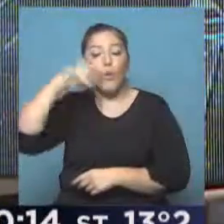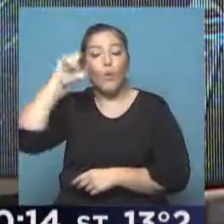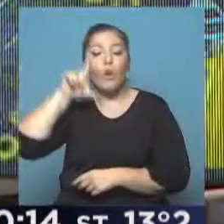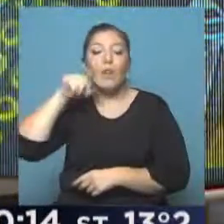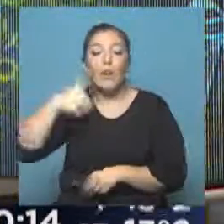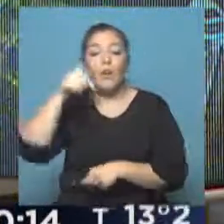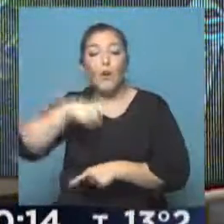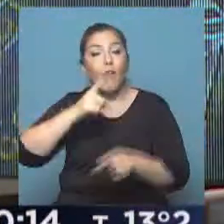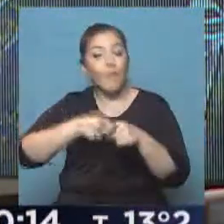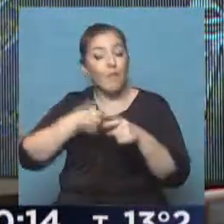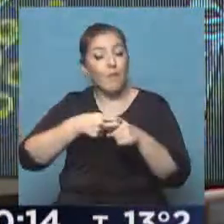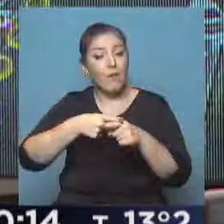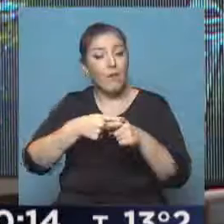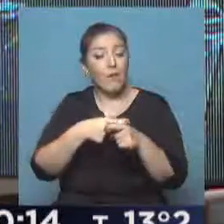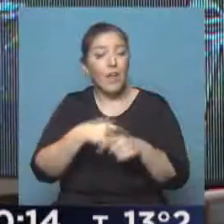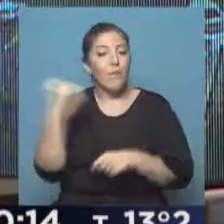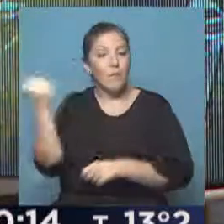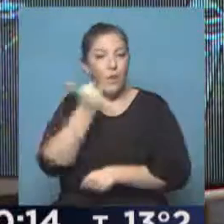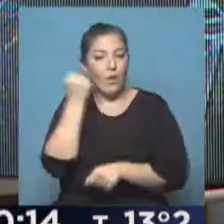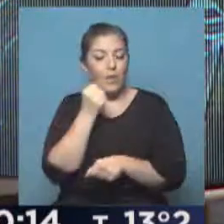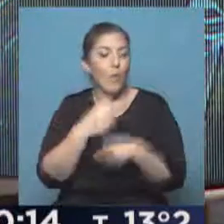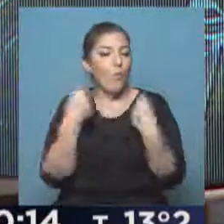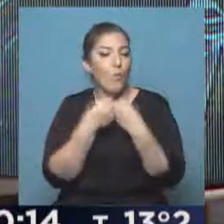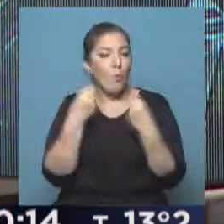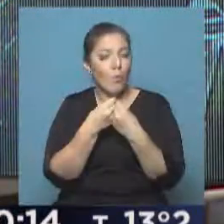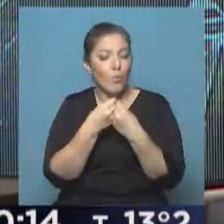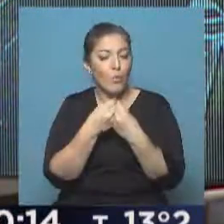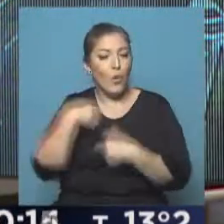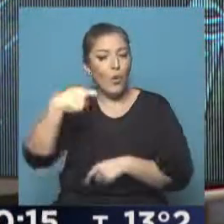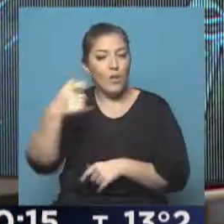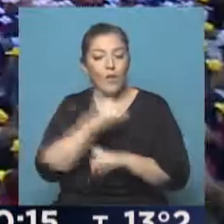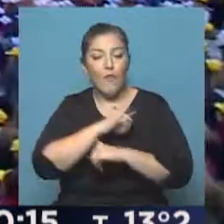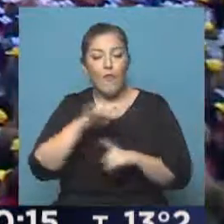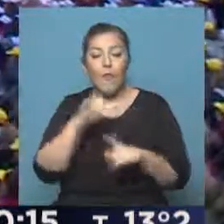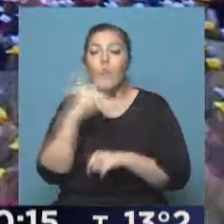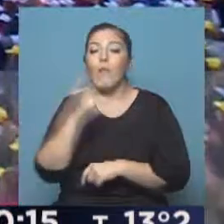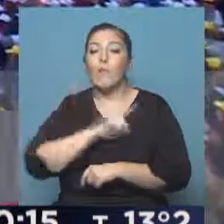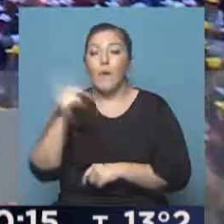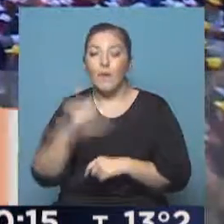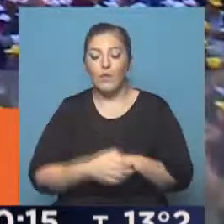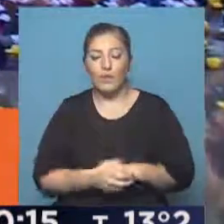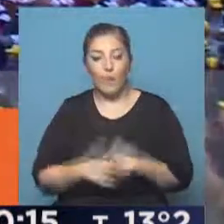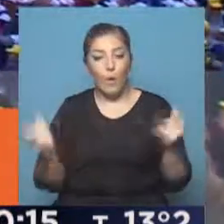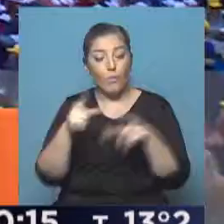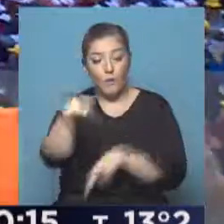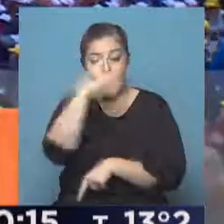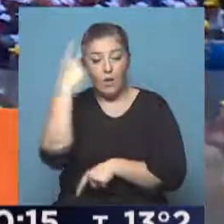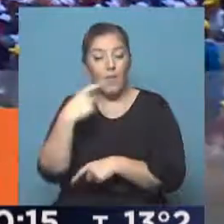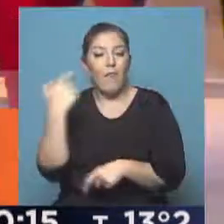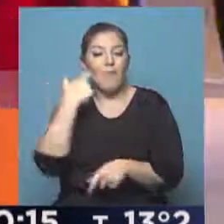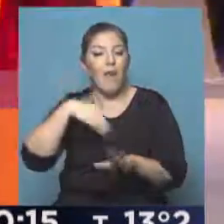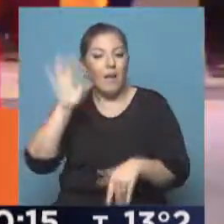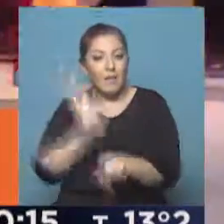el Festival de los Grandes con la participación de cientos de jubilados. Informe de nuestros enviados. En el Encuentro Nacional de los Grandes,